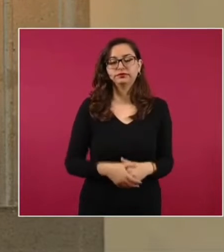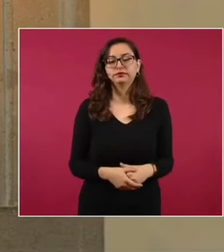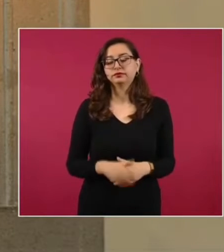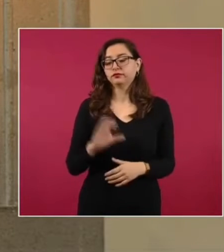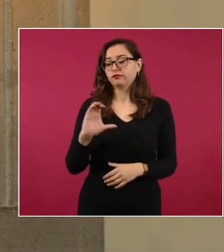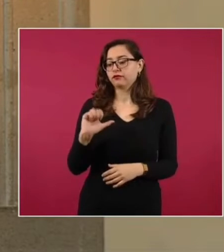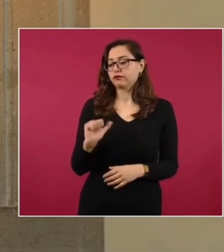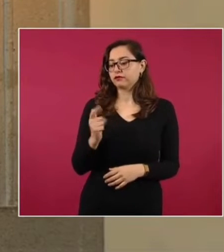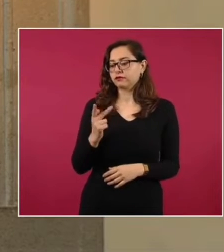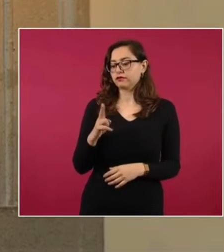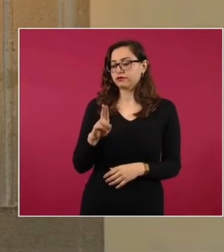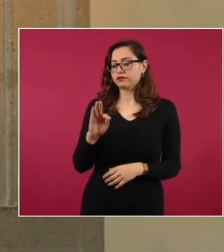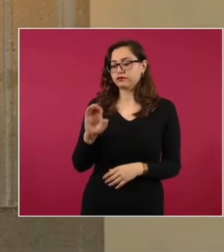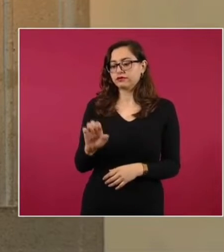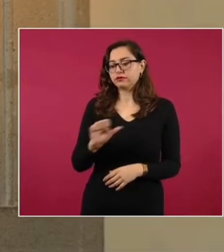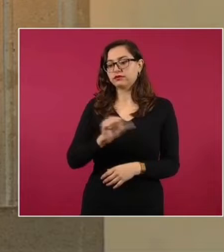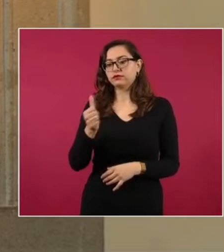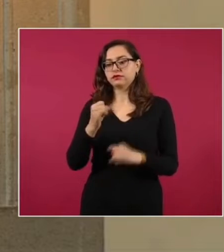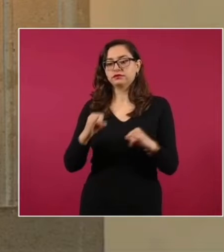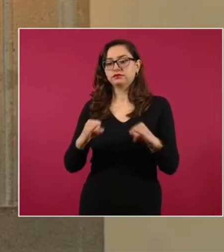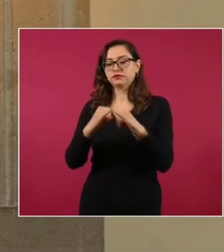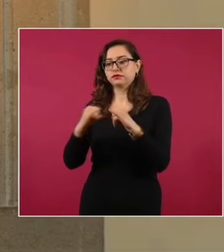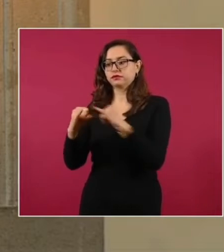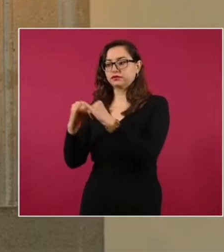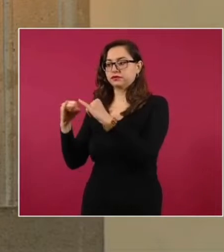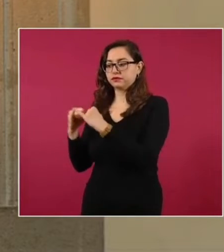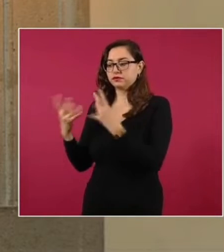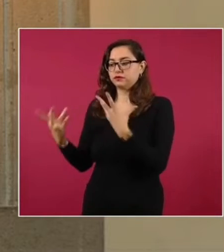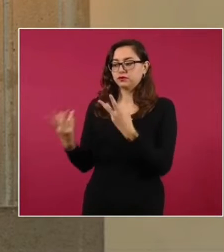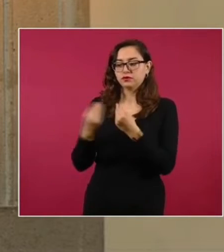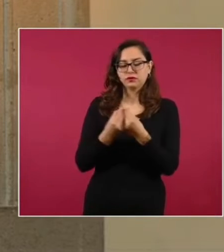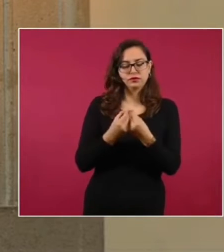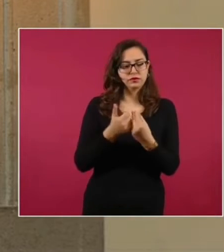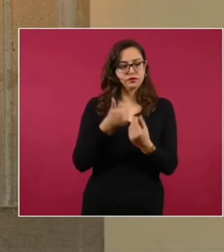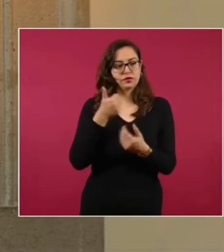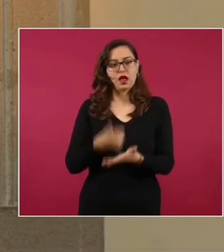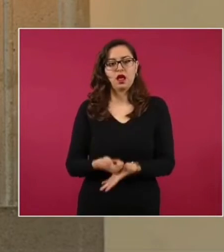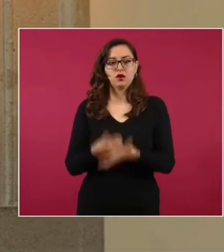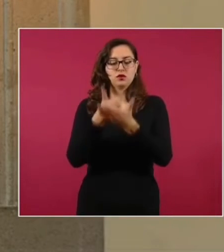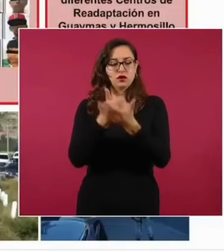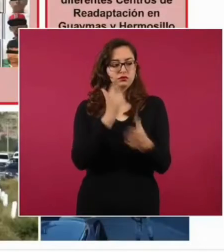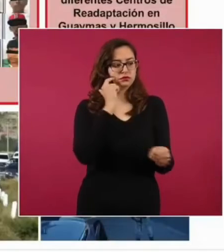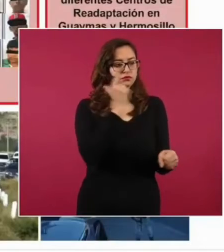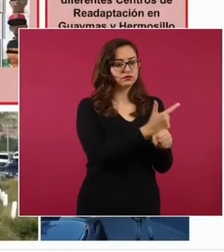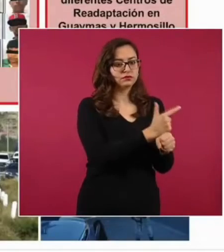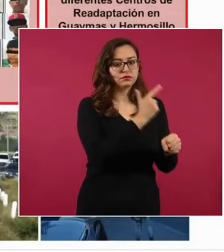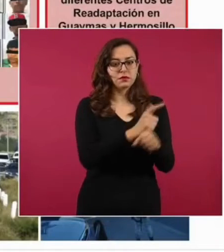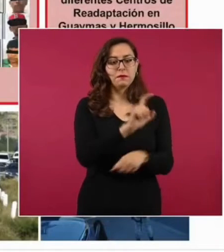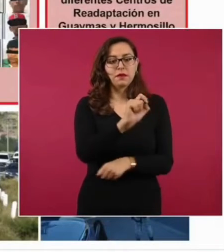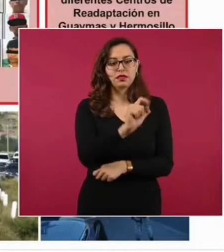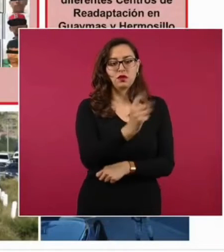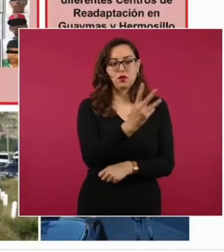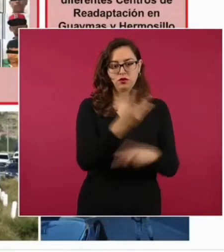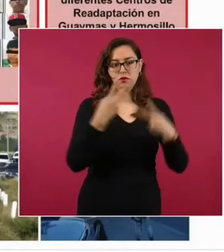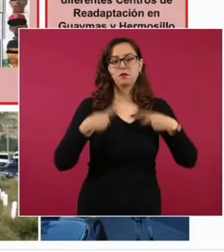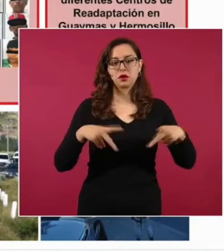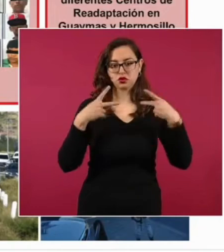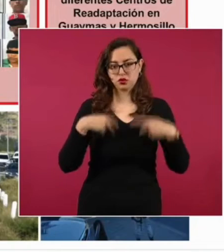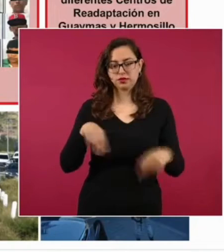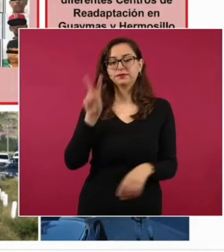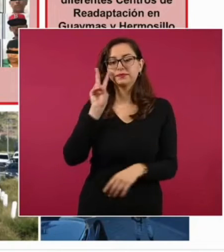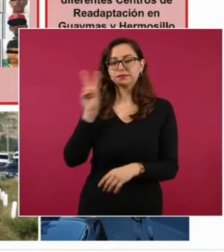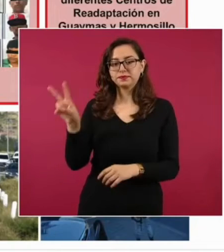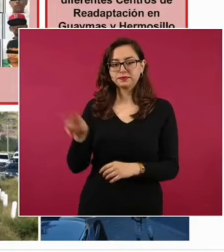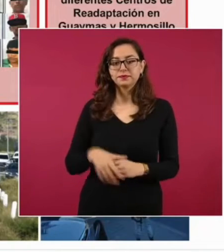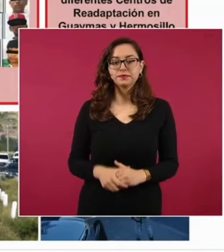CAPUFE y otras instancias, se detuvo en flagrancia a 24 personas que